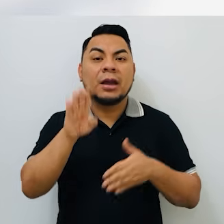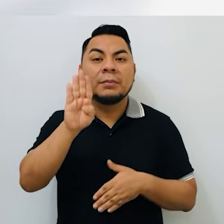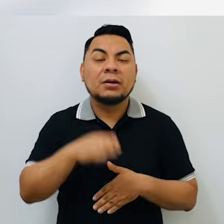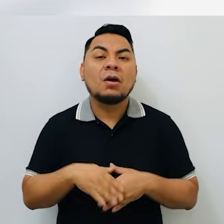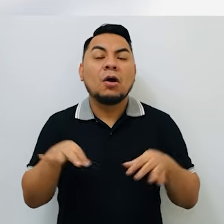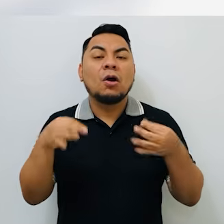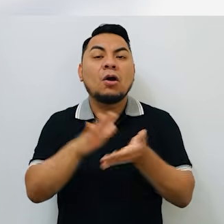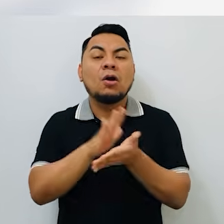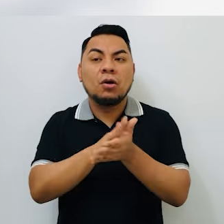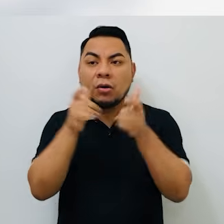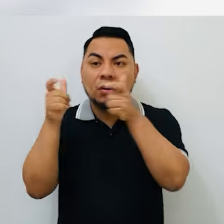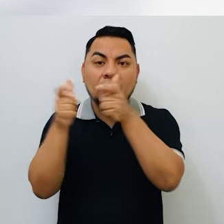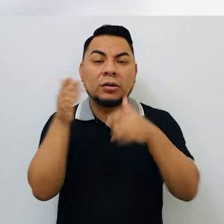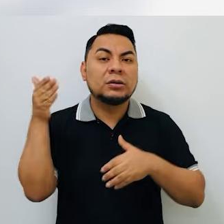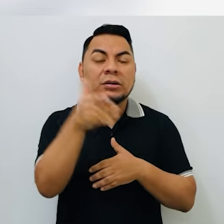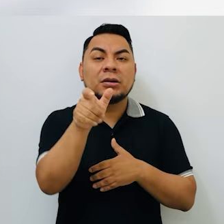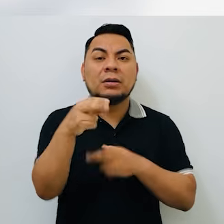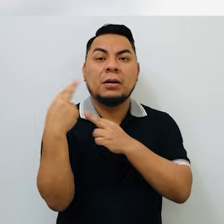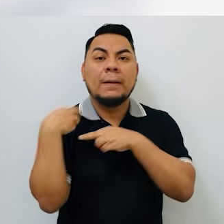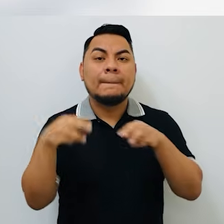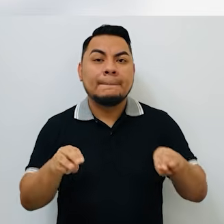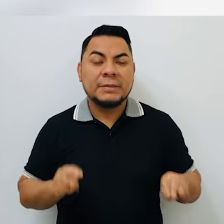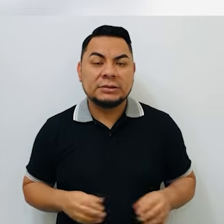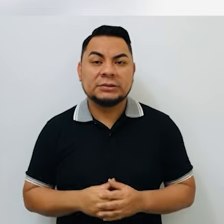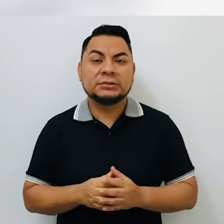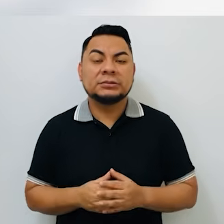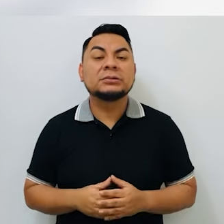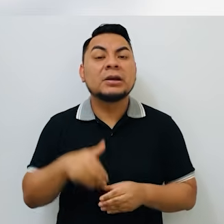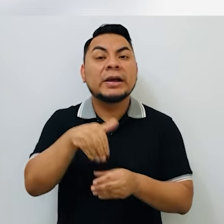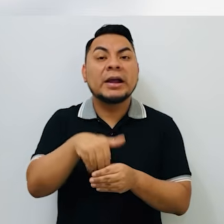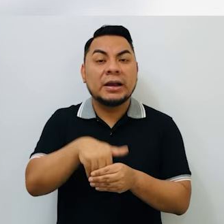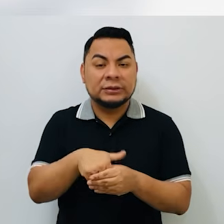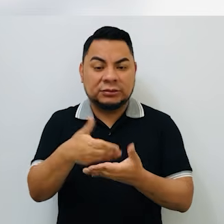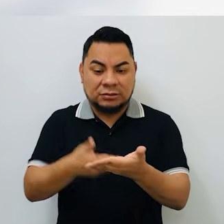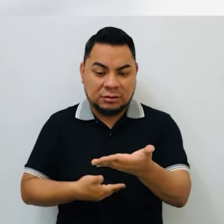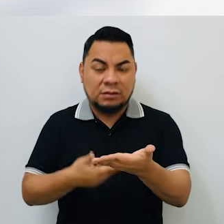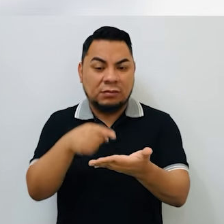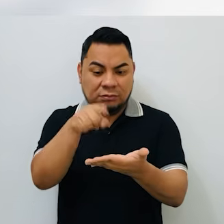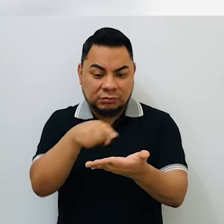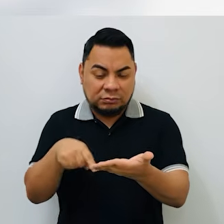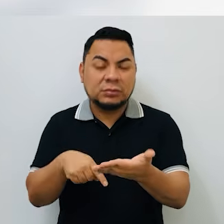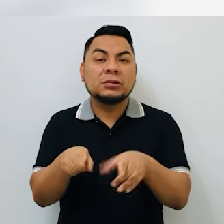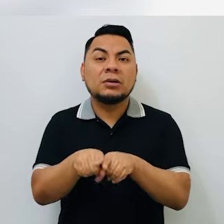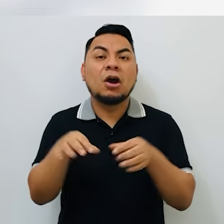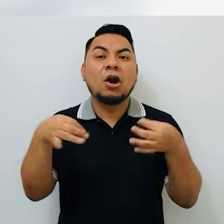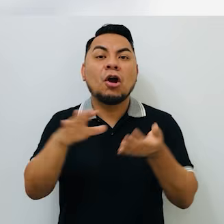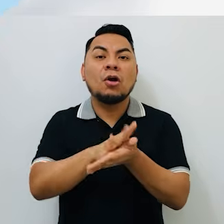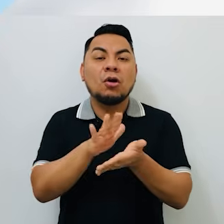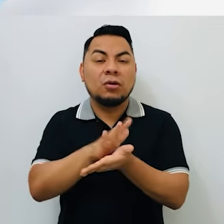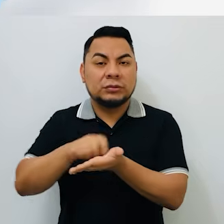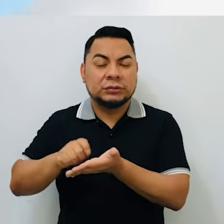Paquete B: hoja de control de asistencia de miembros de mesa, actas electorales,